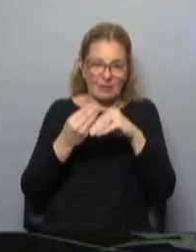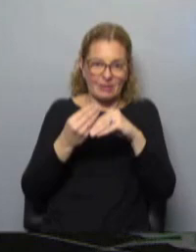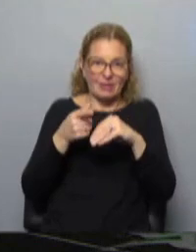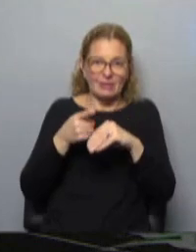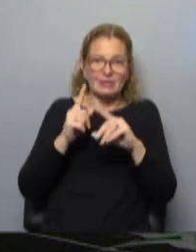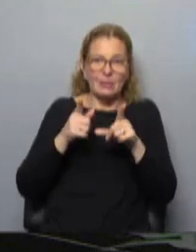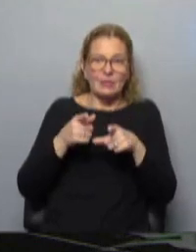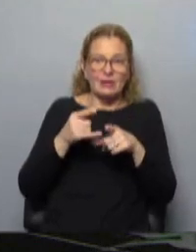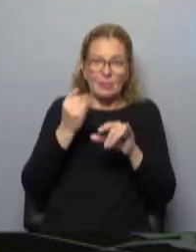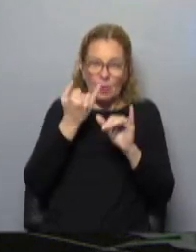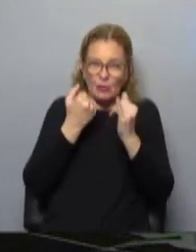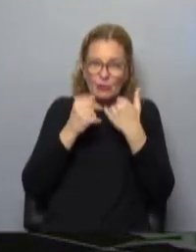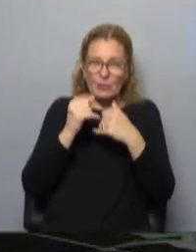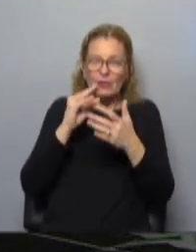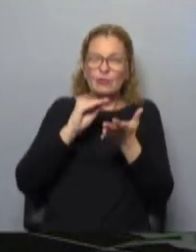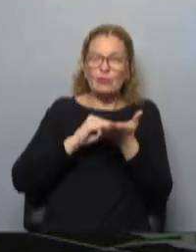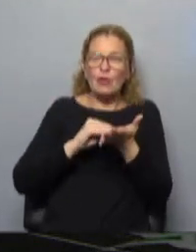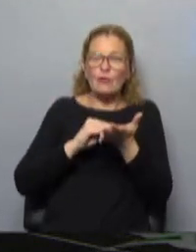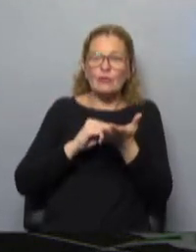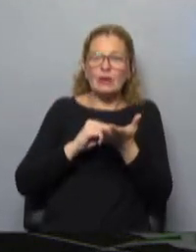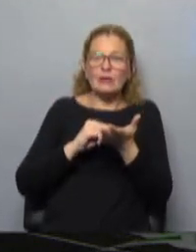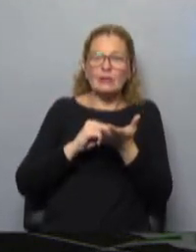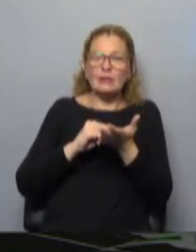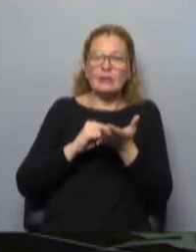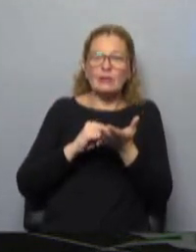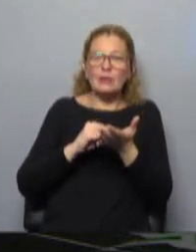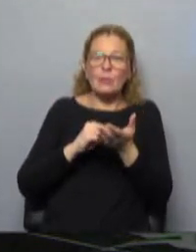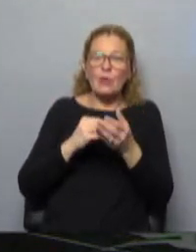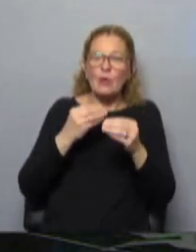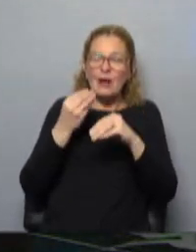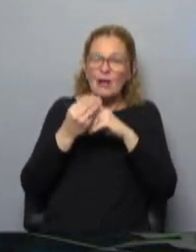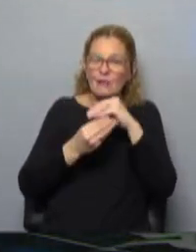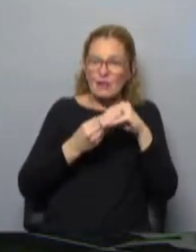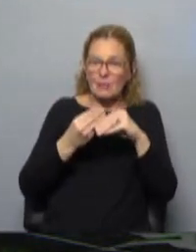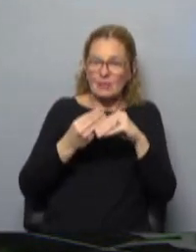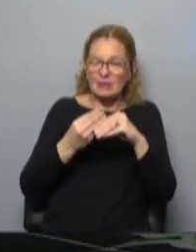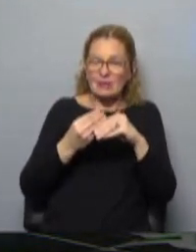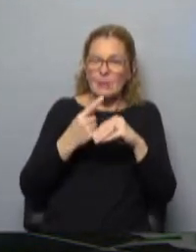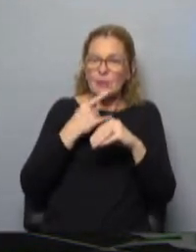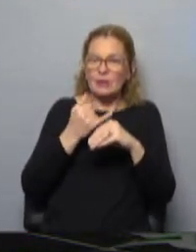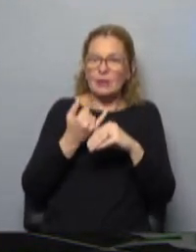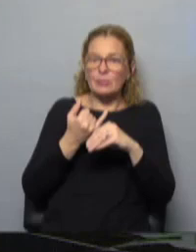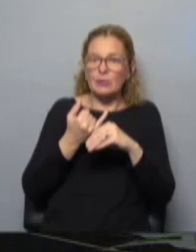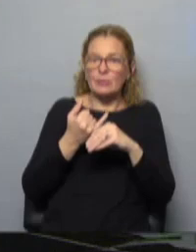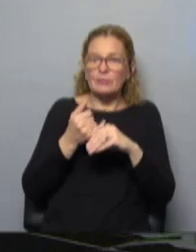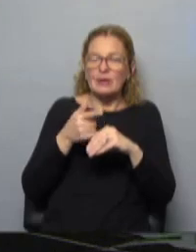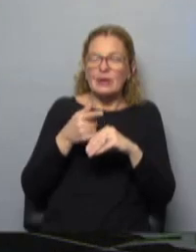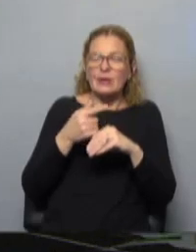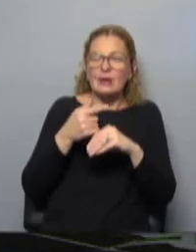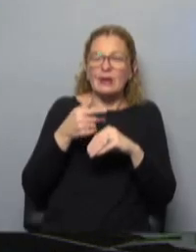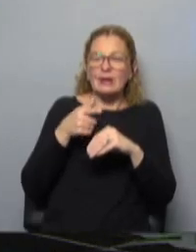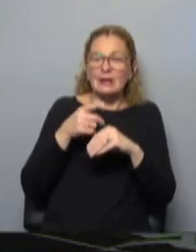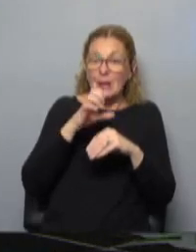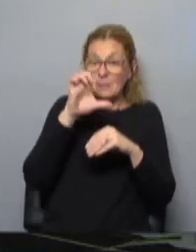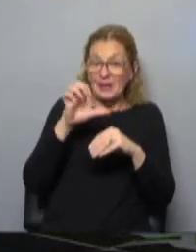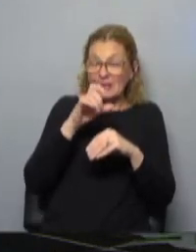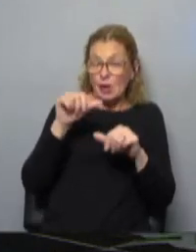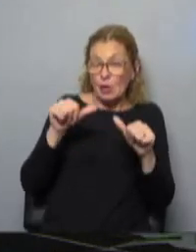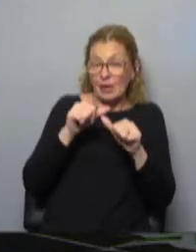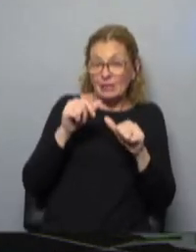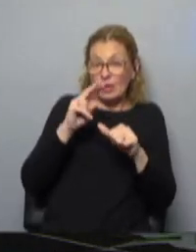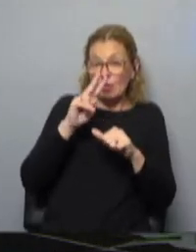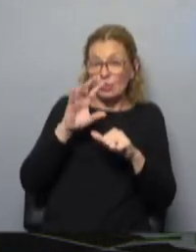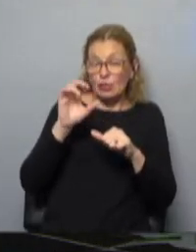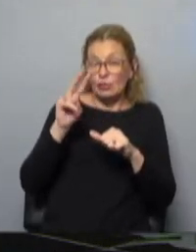también tenemos información por el lado de lo que son las familias del producto básicamente lo que hace es cantet es recoger más o menos